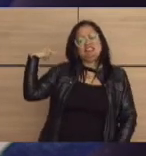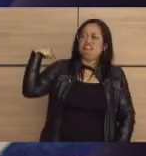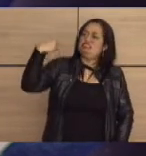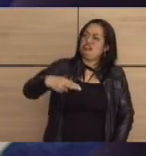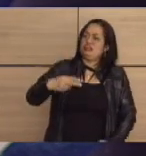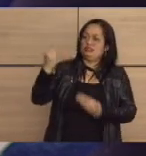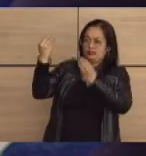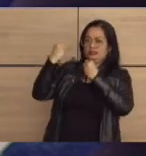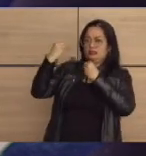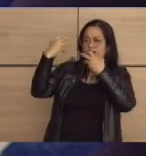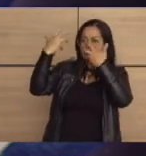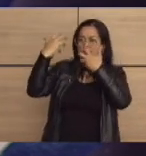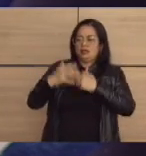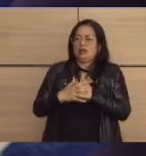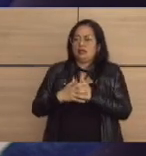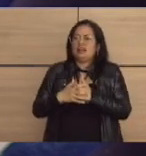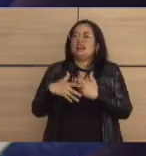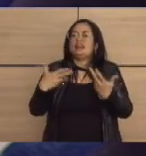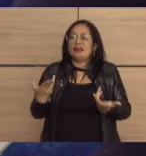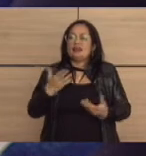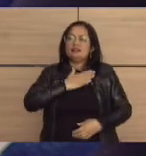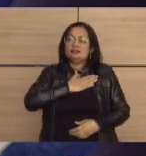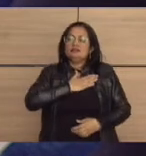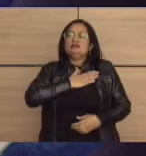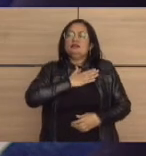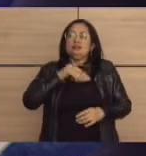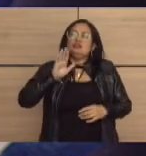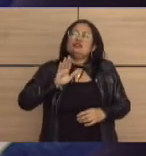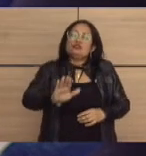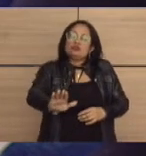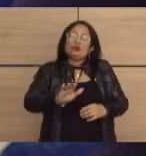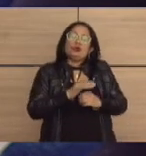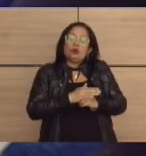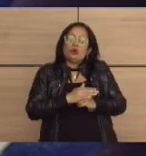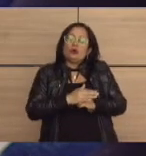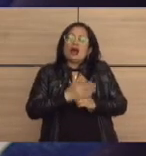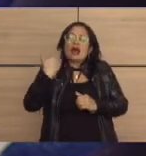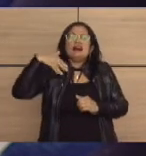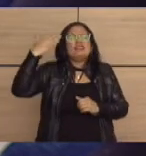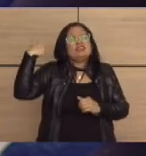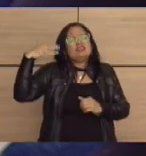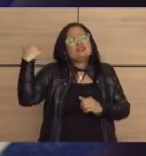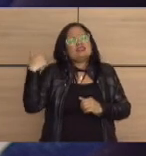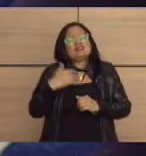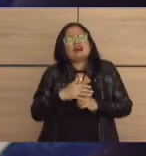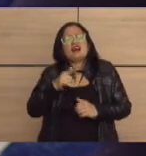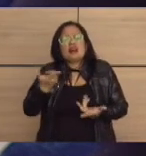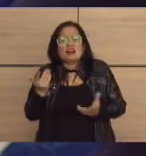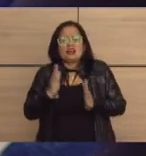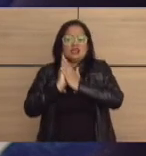que el romanticismo había sido una gran escuela artística y